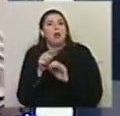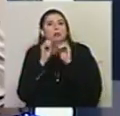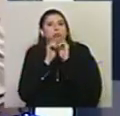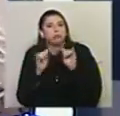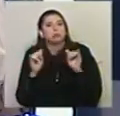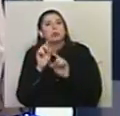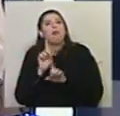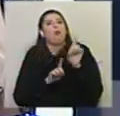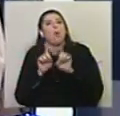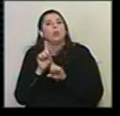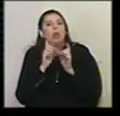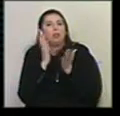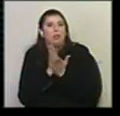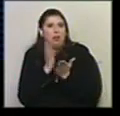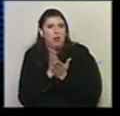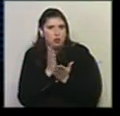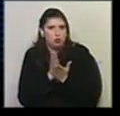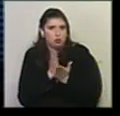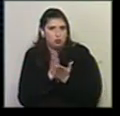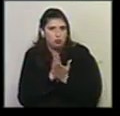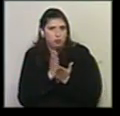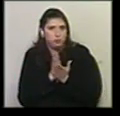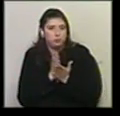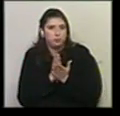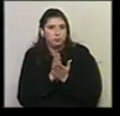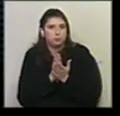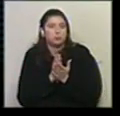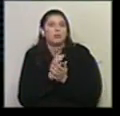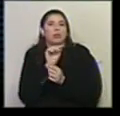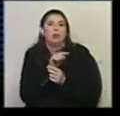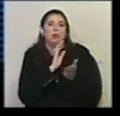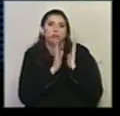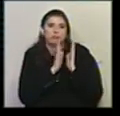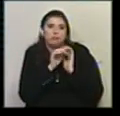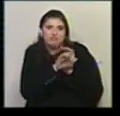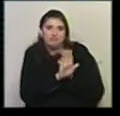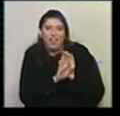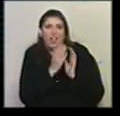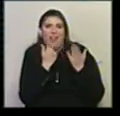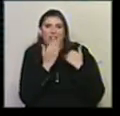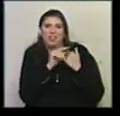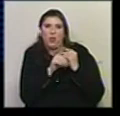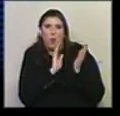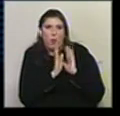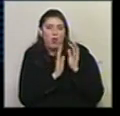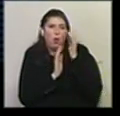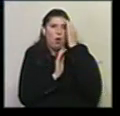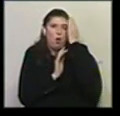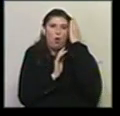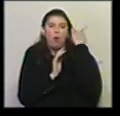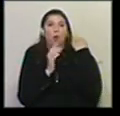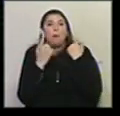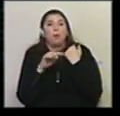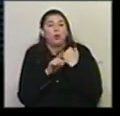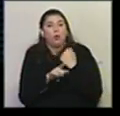Facultad de Derecho con una labor extraordinaria que de Juan Cereta está en primer lugar, pero que la universidad equipo, que se pone al frente de eso,